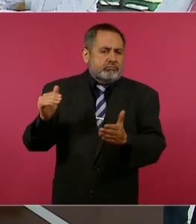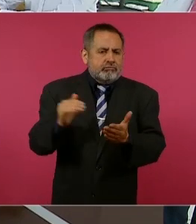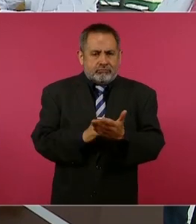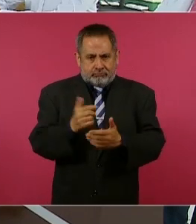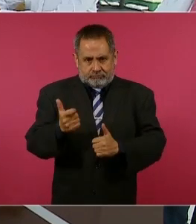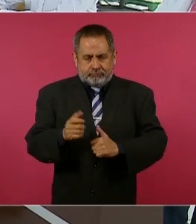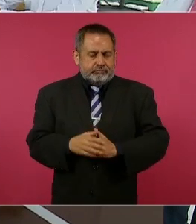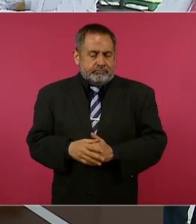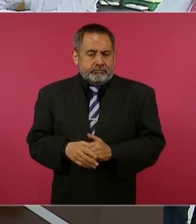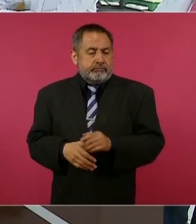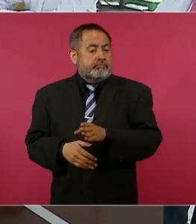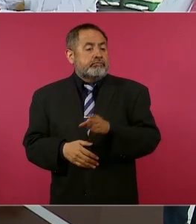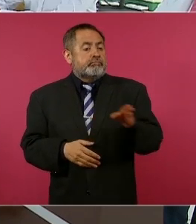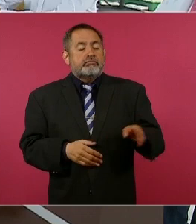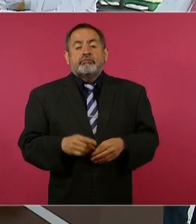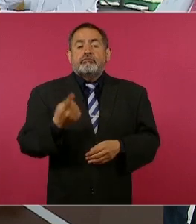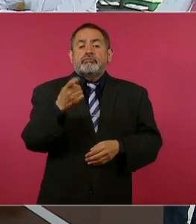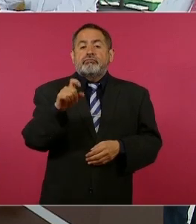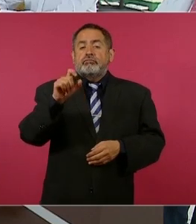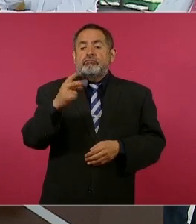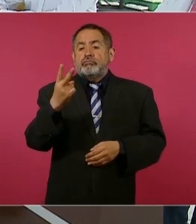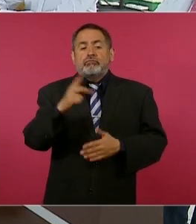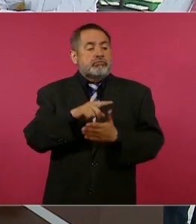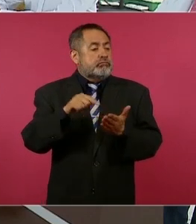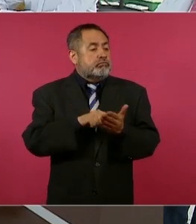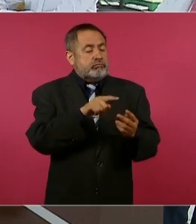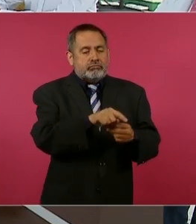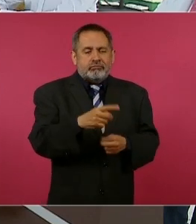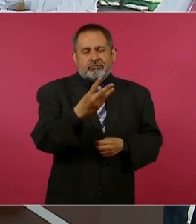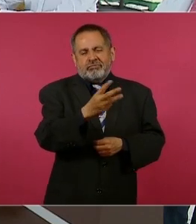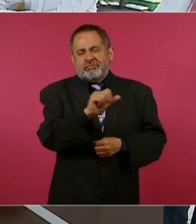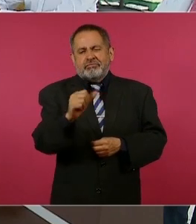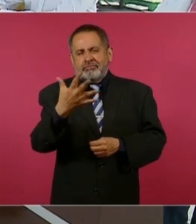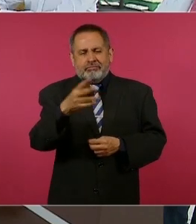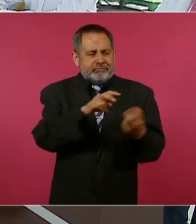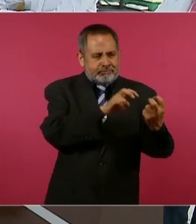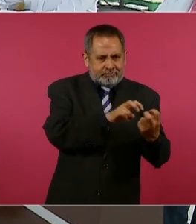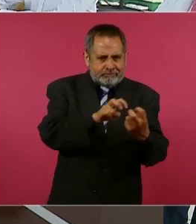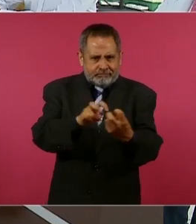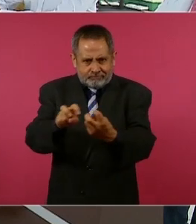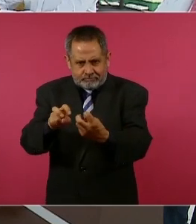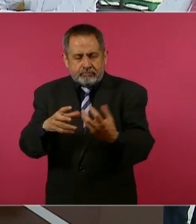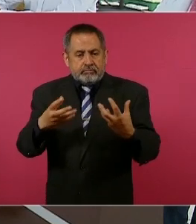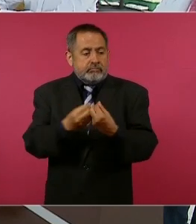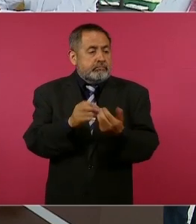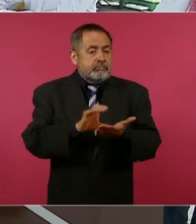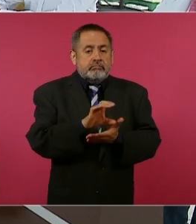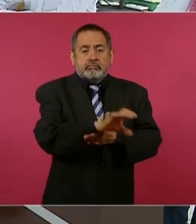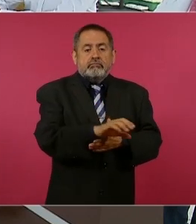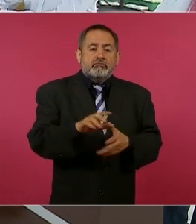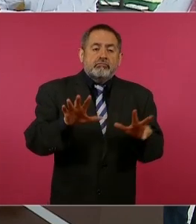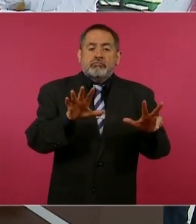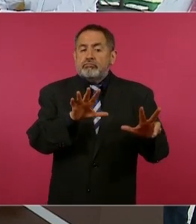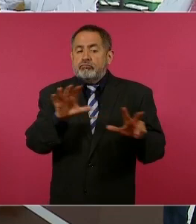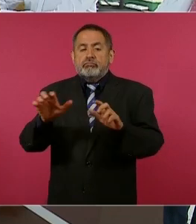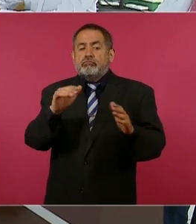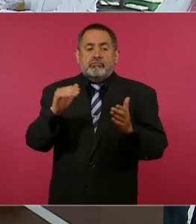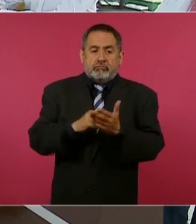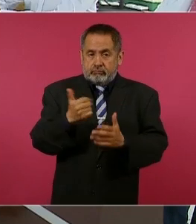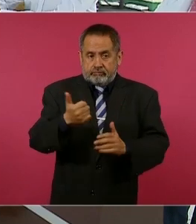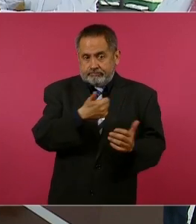600,000 pesos. 122 centros de salud de 3 a 5 consultorios que recibirán